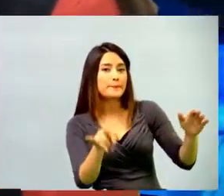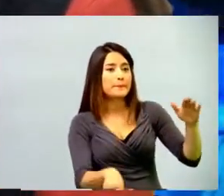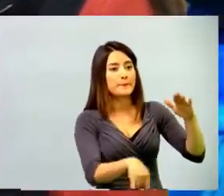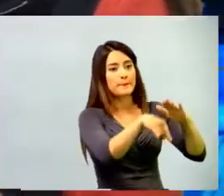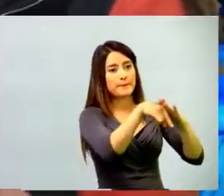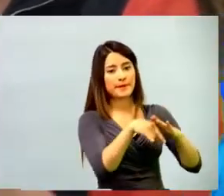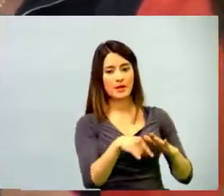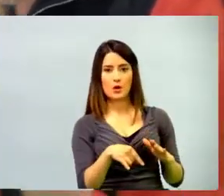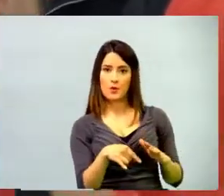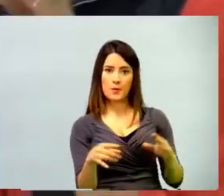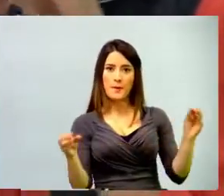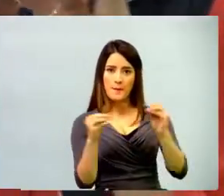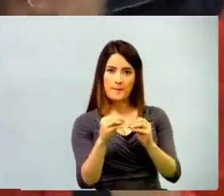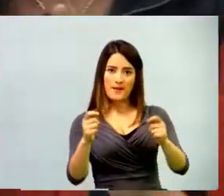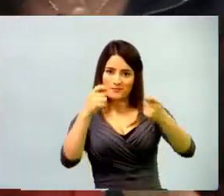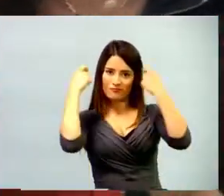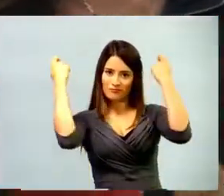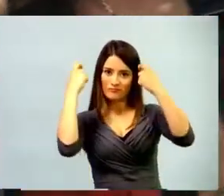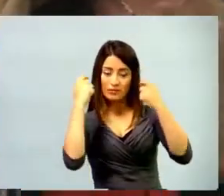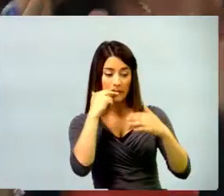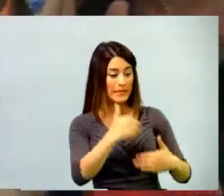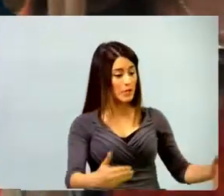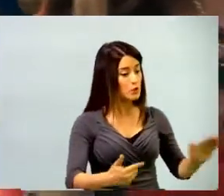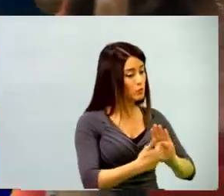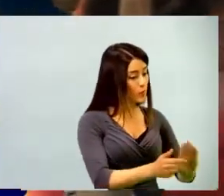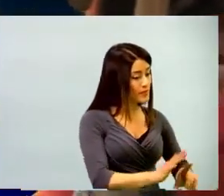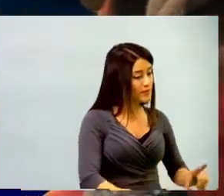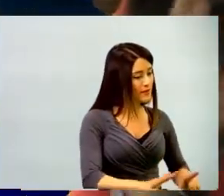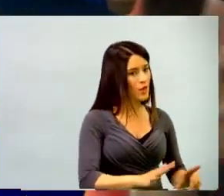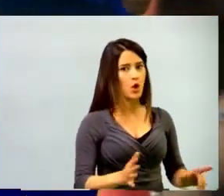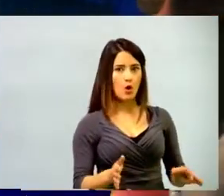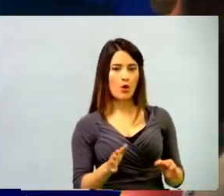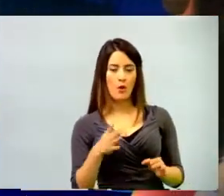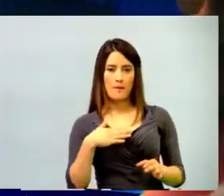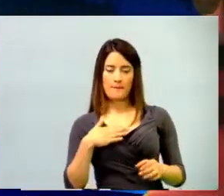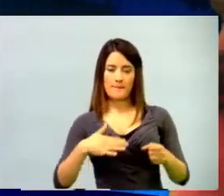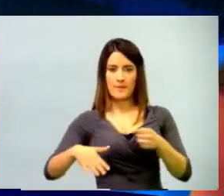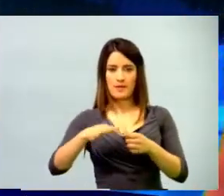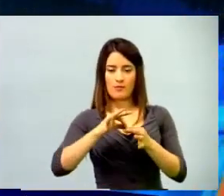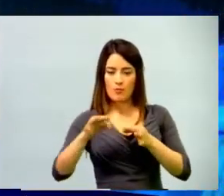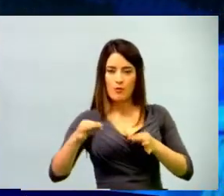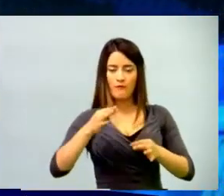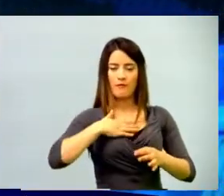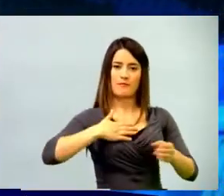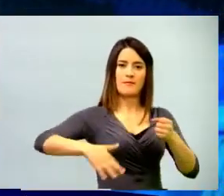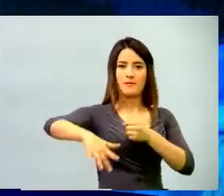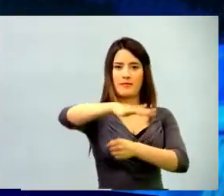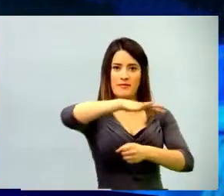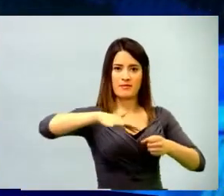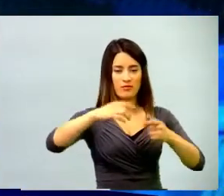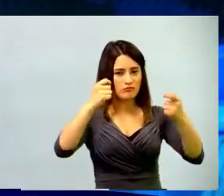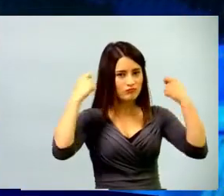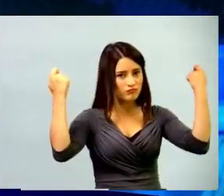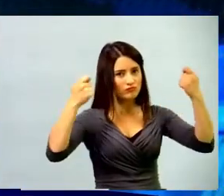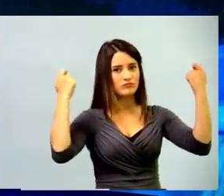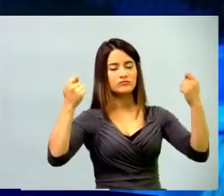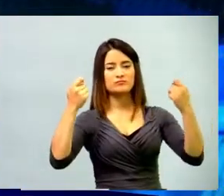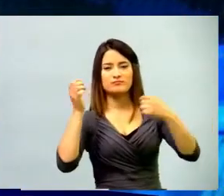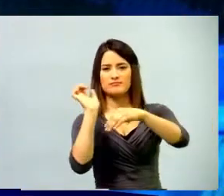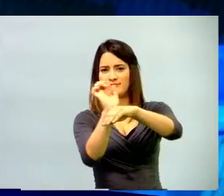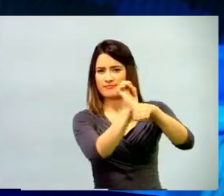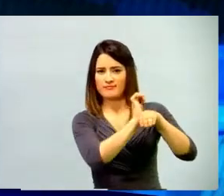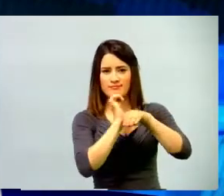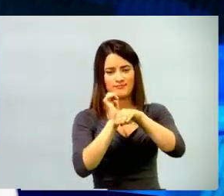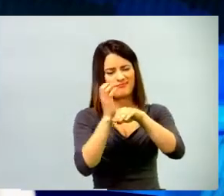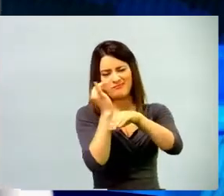niños, promuévalo a nivel de su departamento, promuévalo a nivel de todas las sedes educativas, promuévanlo en Colombia,